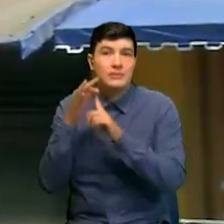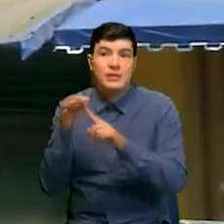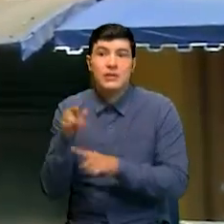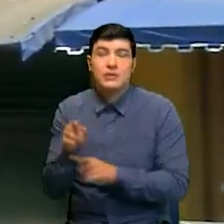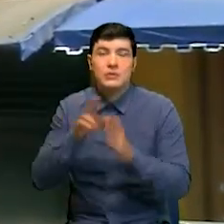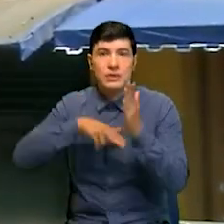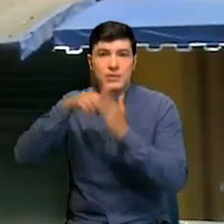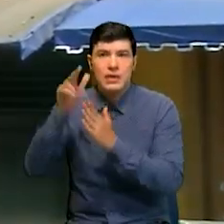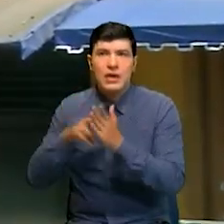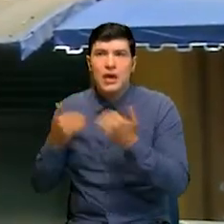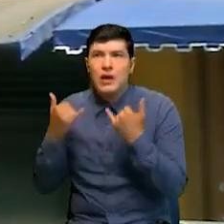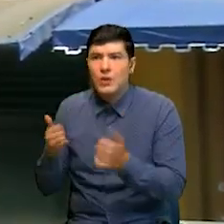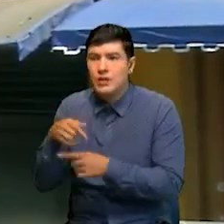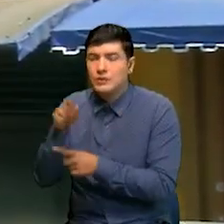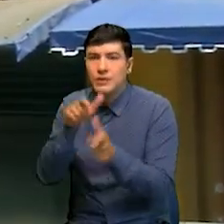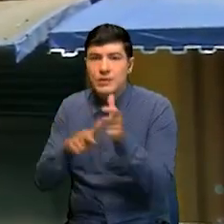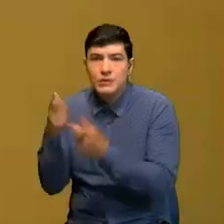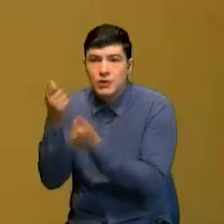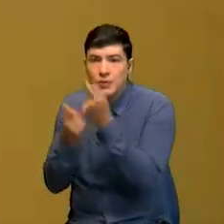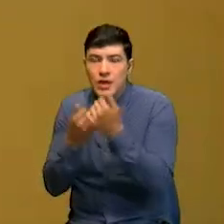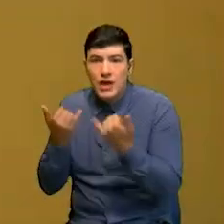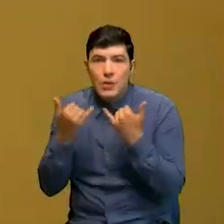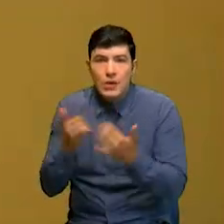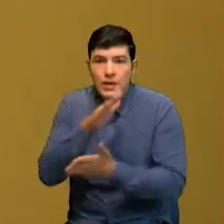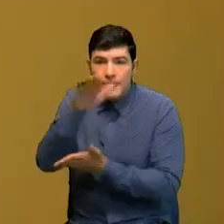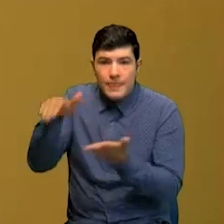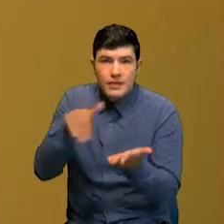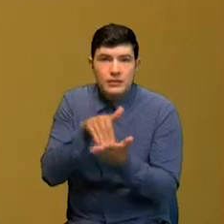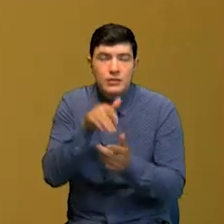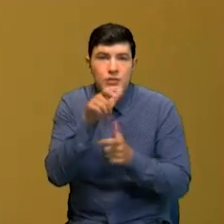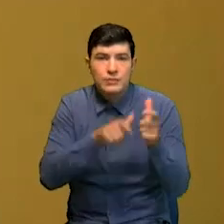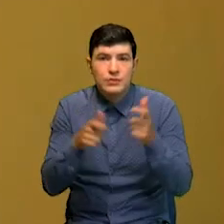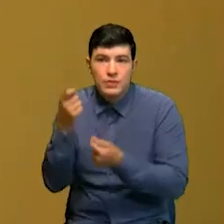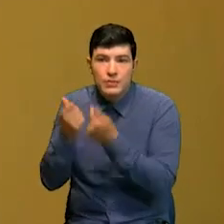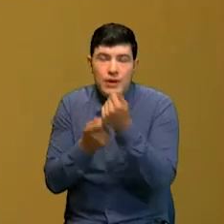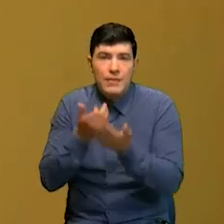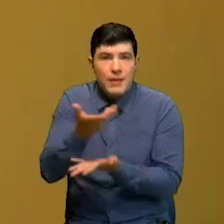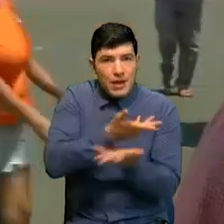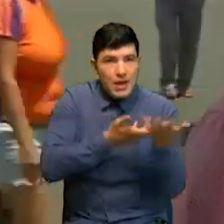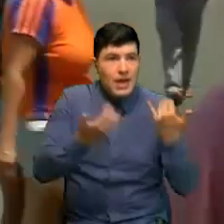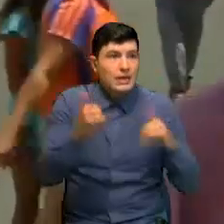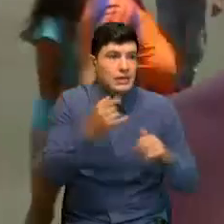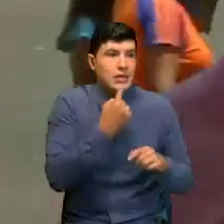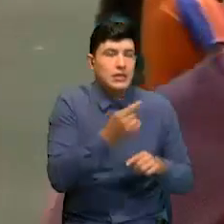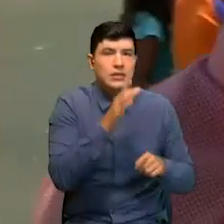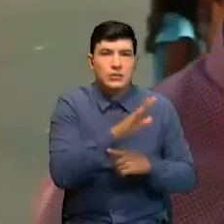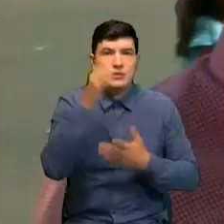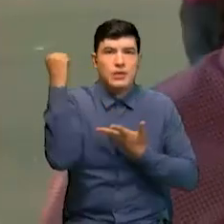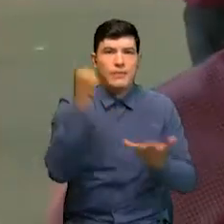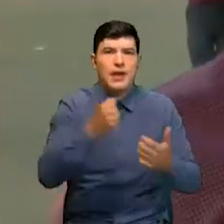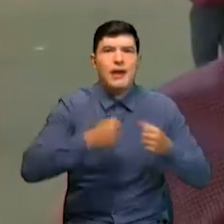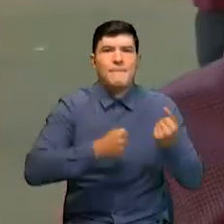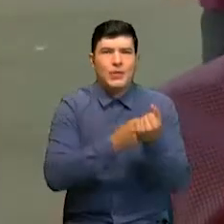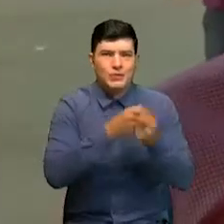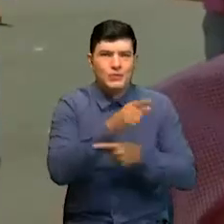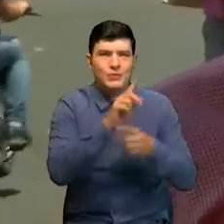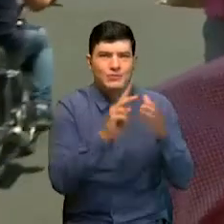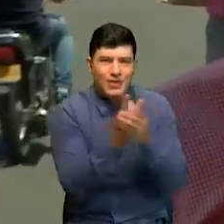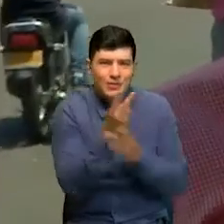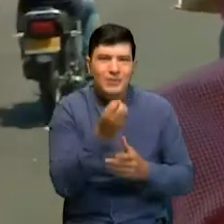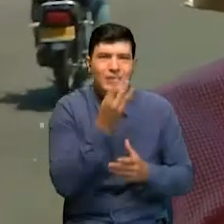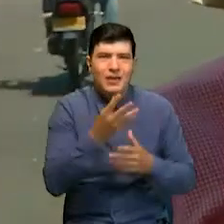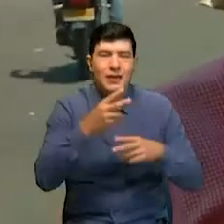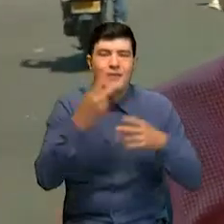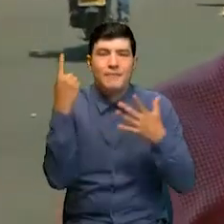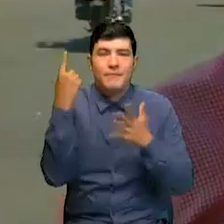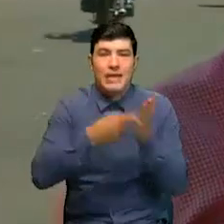aún así comerciantes del centro de mercadeo aseguran que ya se han realizado inversiones para la plaza san francisco por 1.800